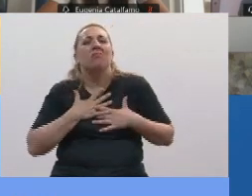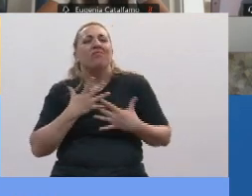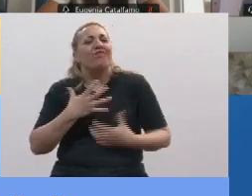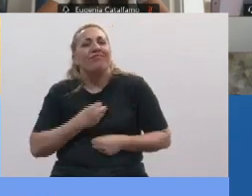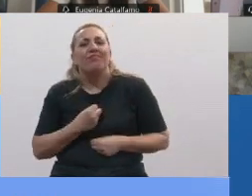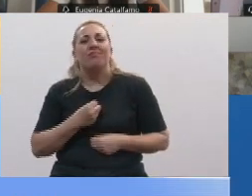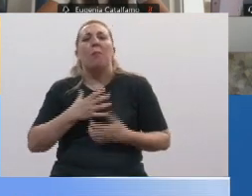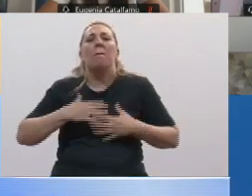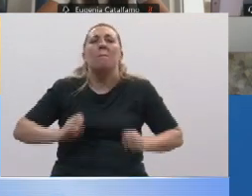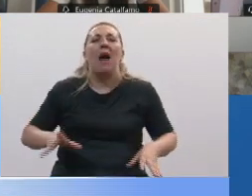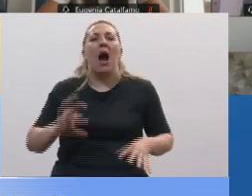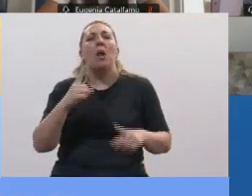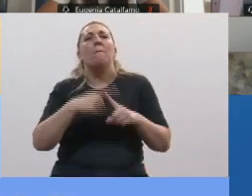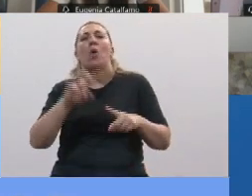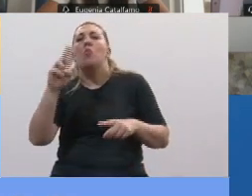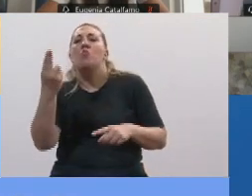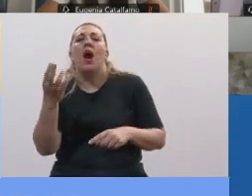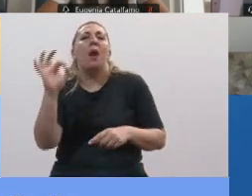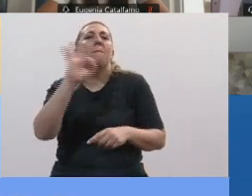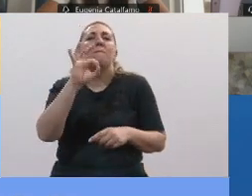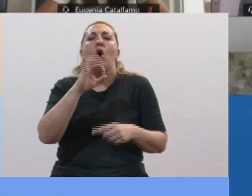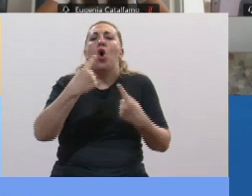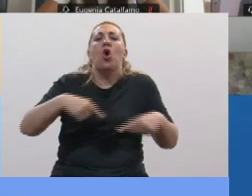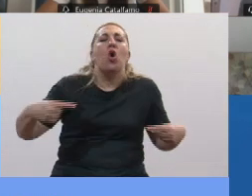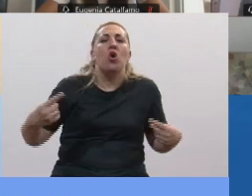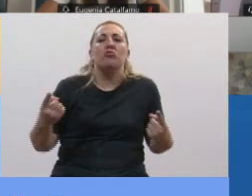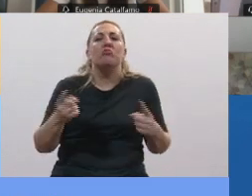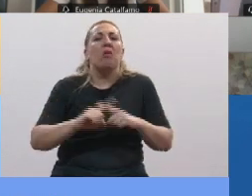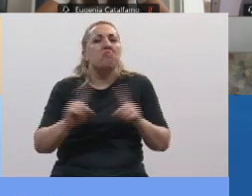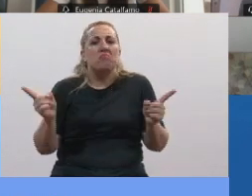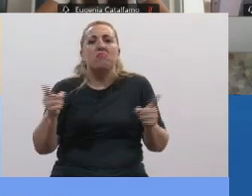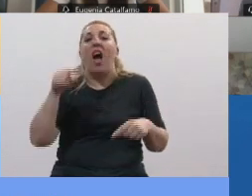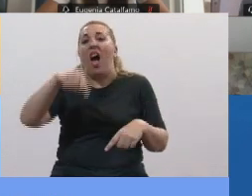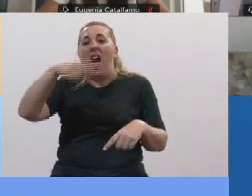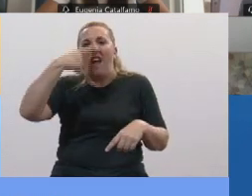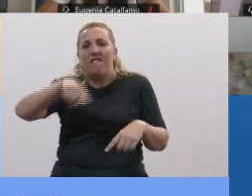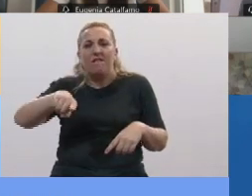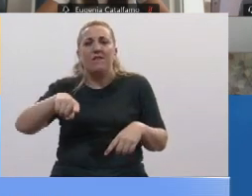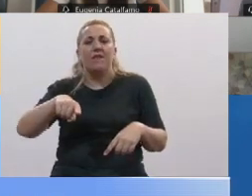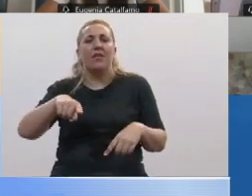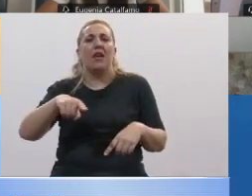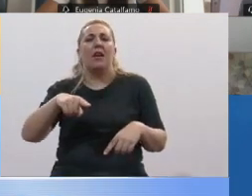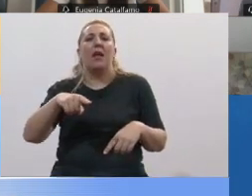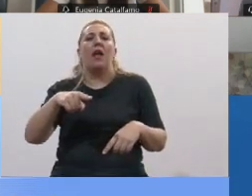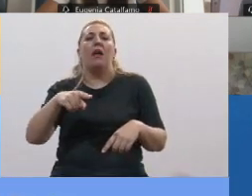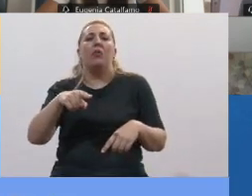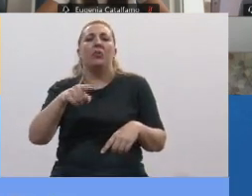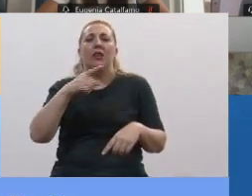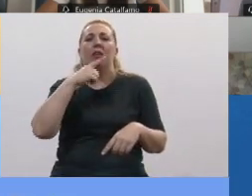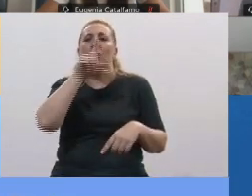la muerte de fulano, por tal accidente, por tal otra cosa, y sin embargo hizo un tuit para